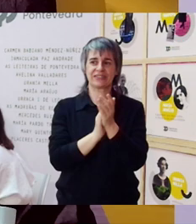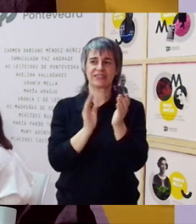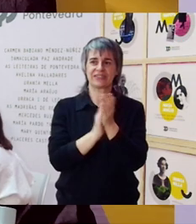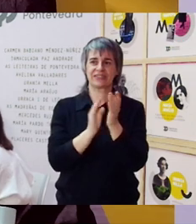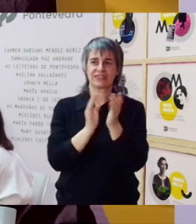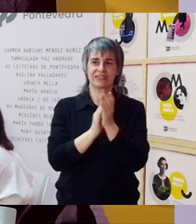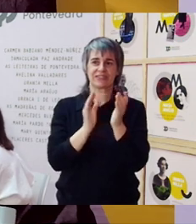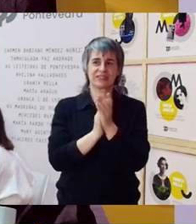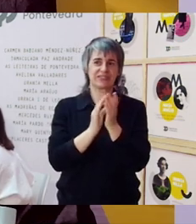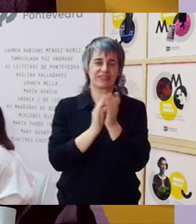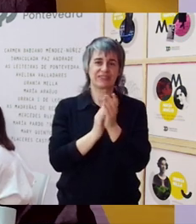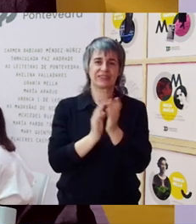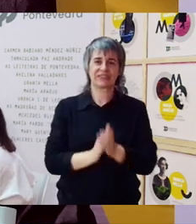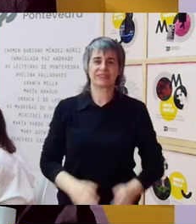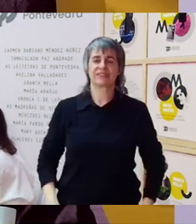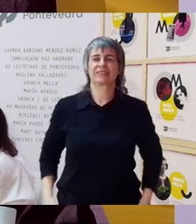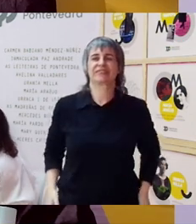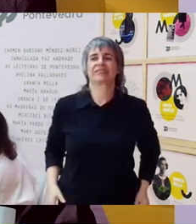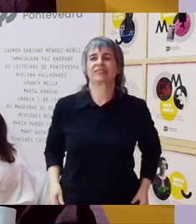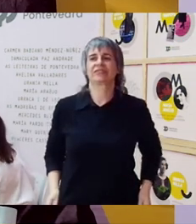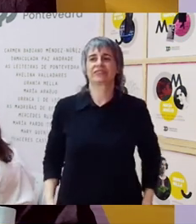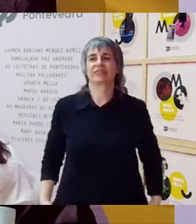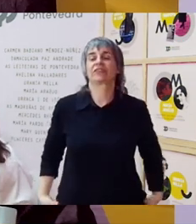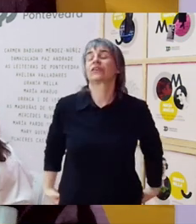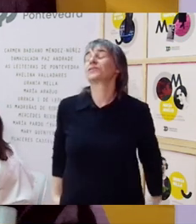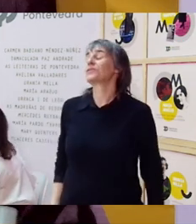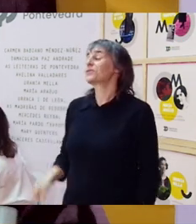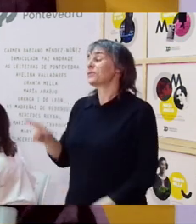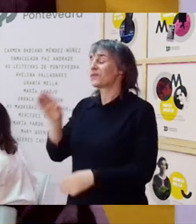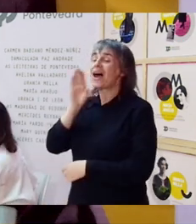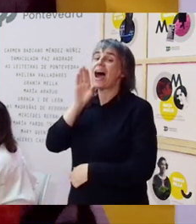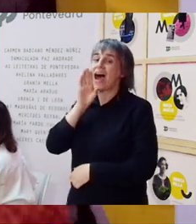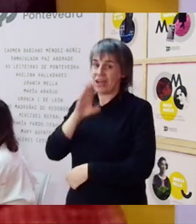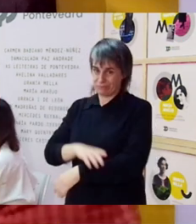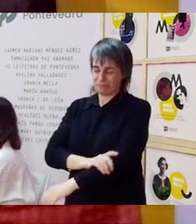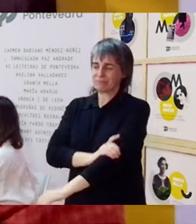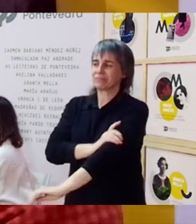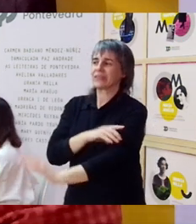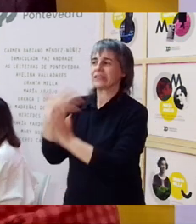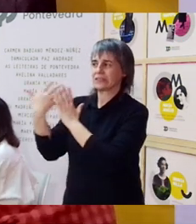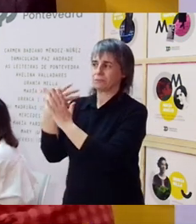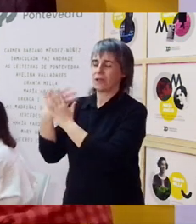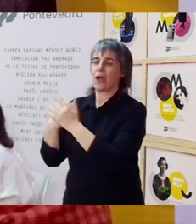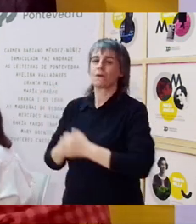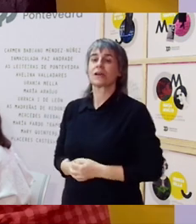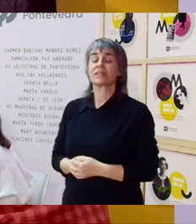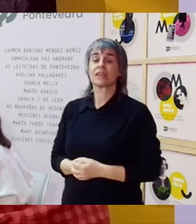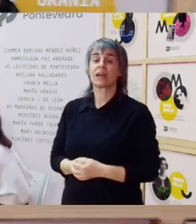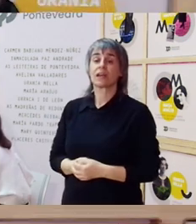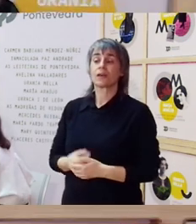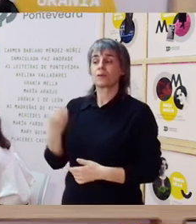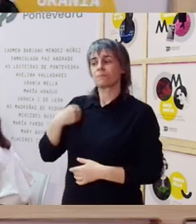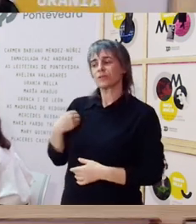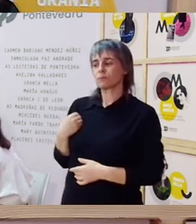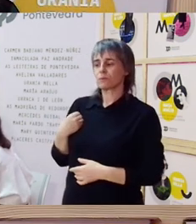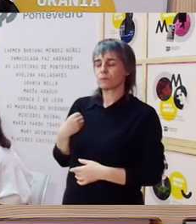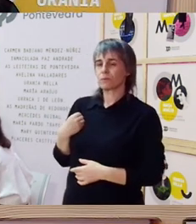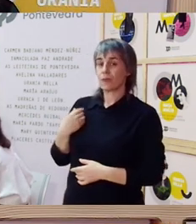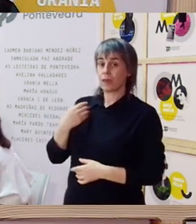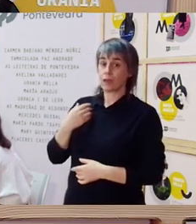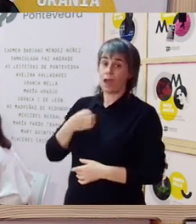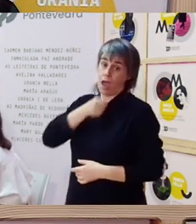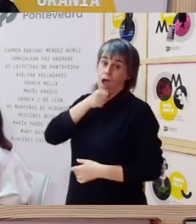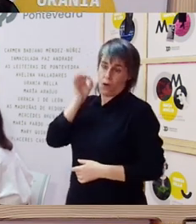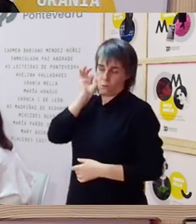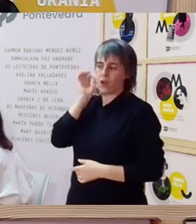Que vergonha. Ti comentabasme por un lado que, bueno, que este carácter de